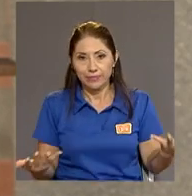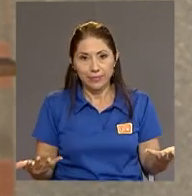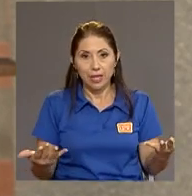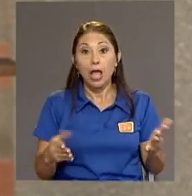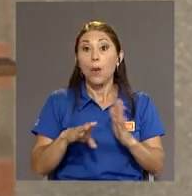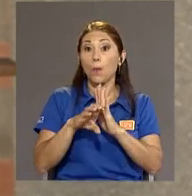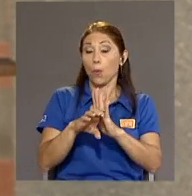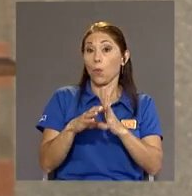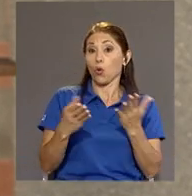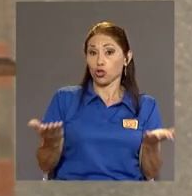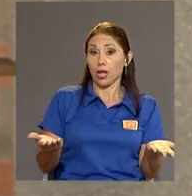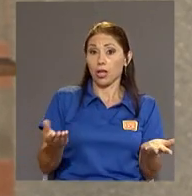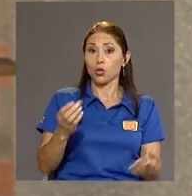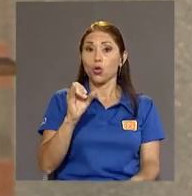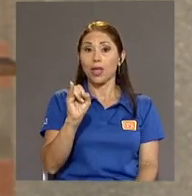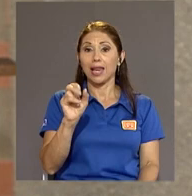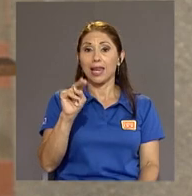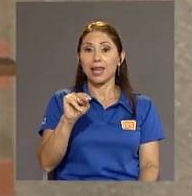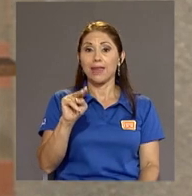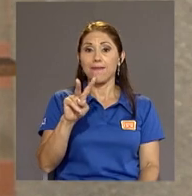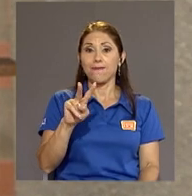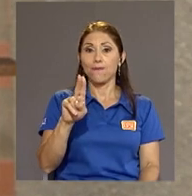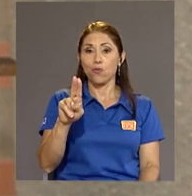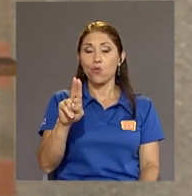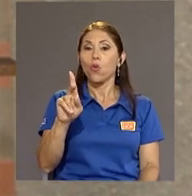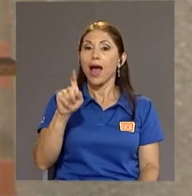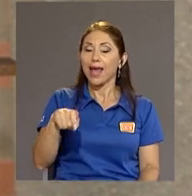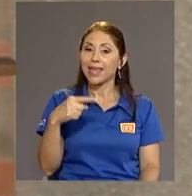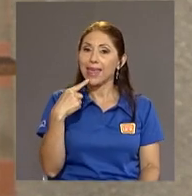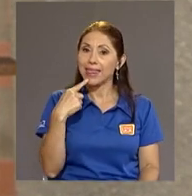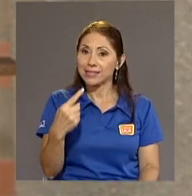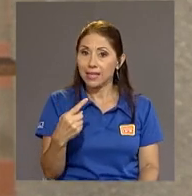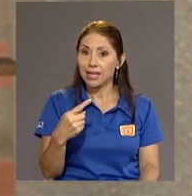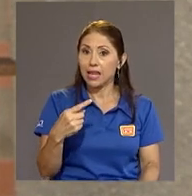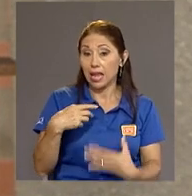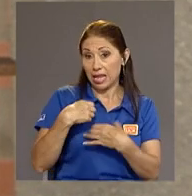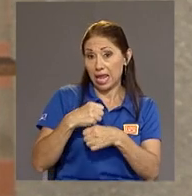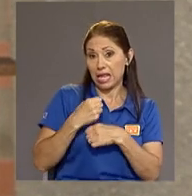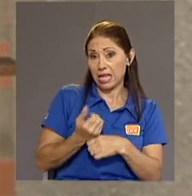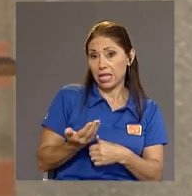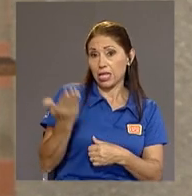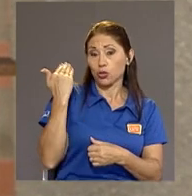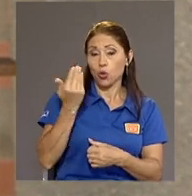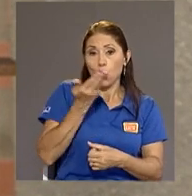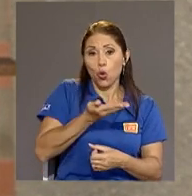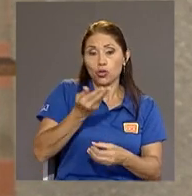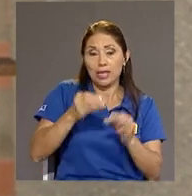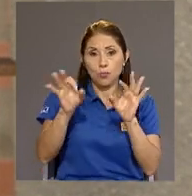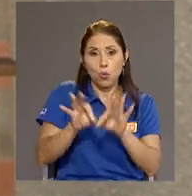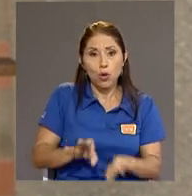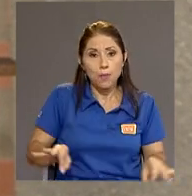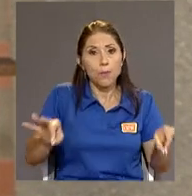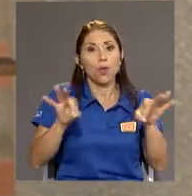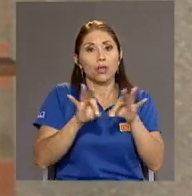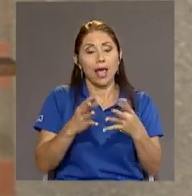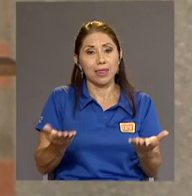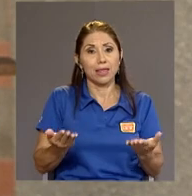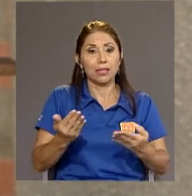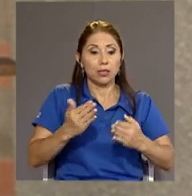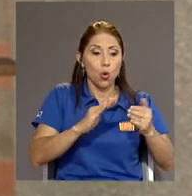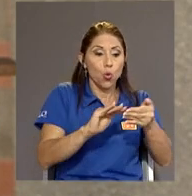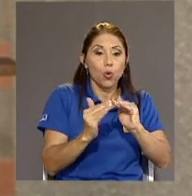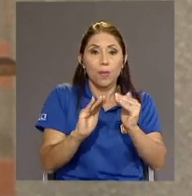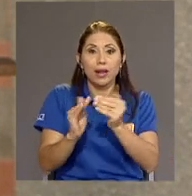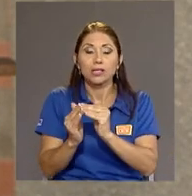Limbo hay que decir que hizo cosas muy importantes, la urbanización Cujo, quien Heredia,